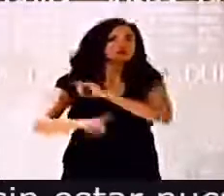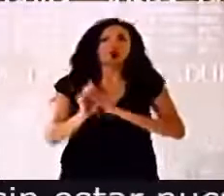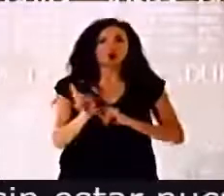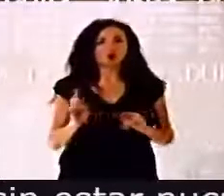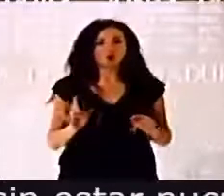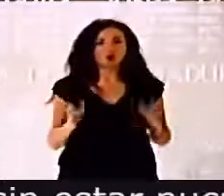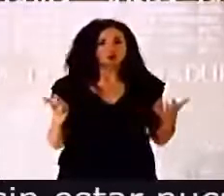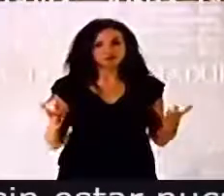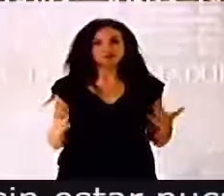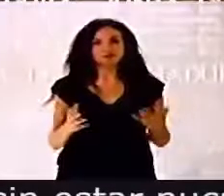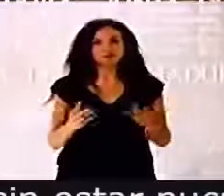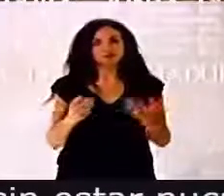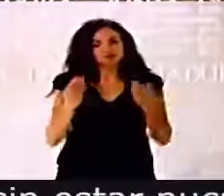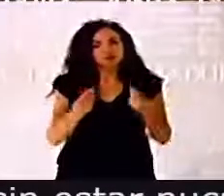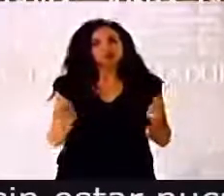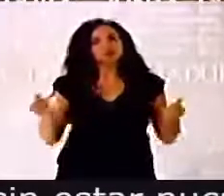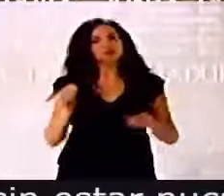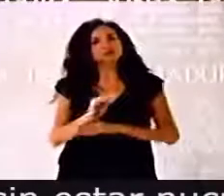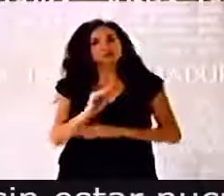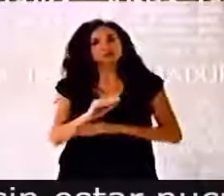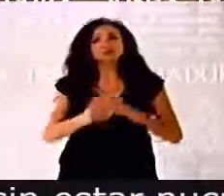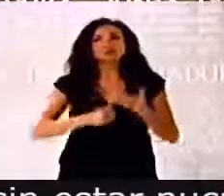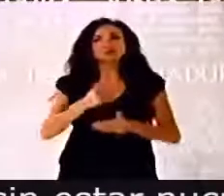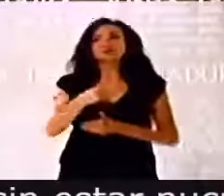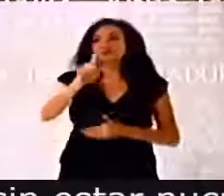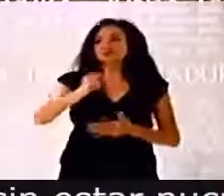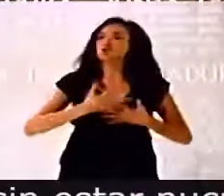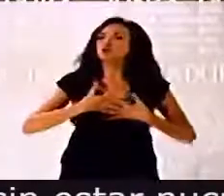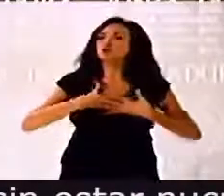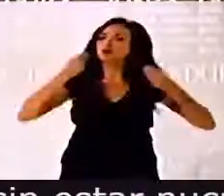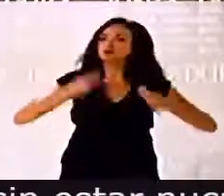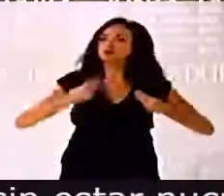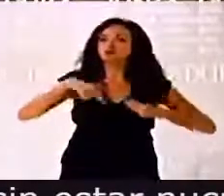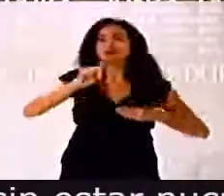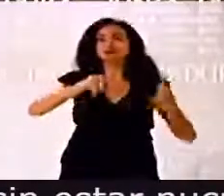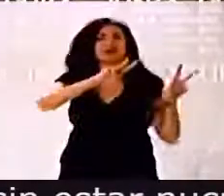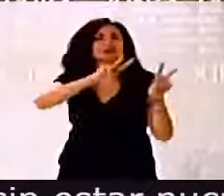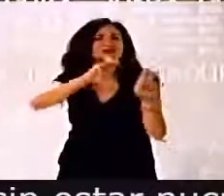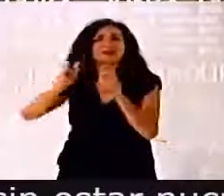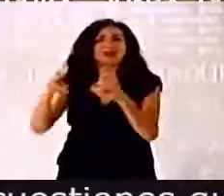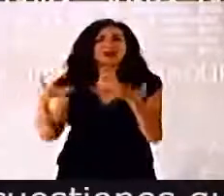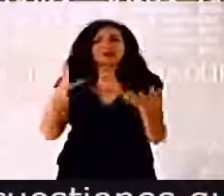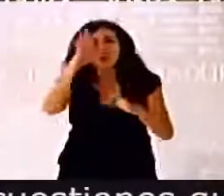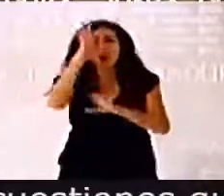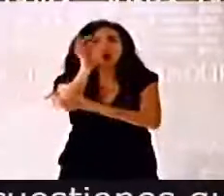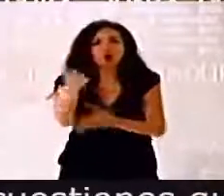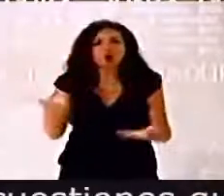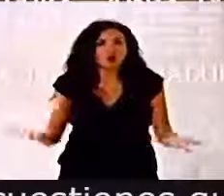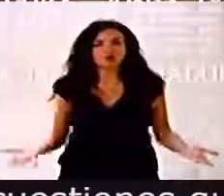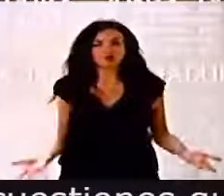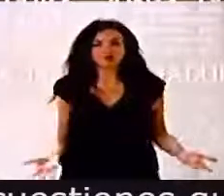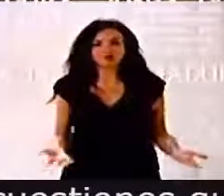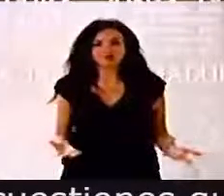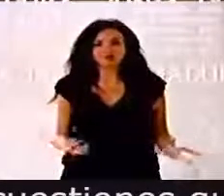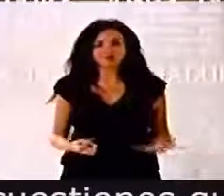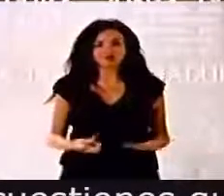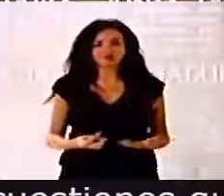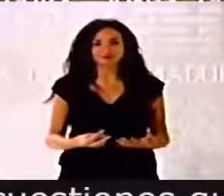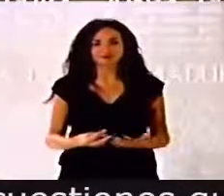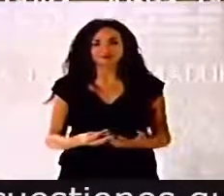Contando también no solo con la buena voluntad, sino muchas veces con cuestiones que son de lógica, ¿no? En aras a